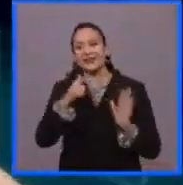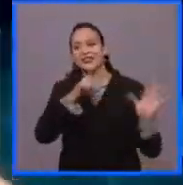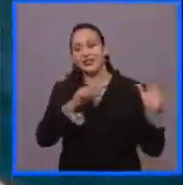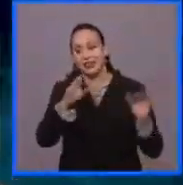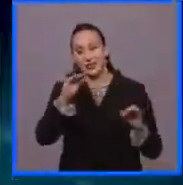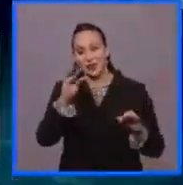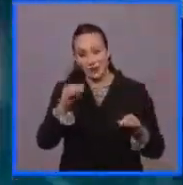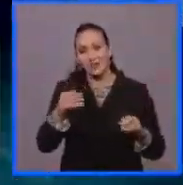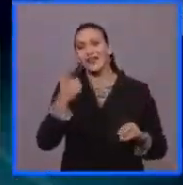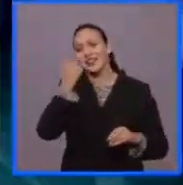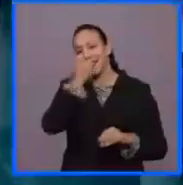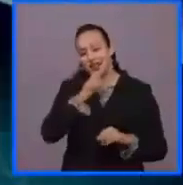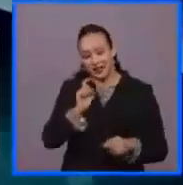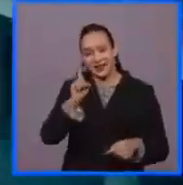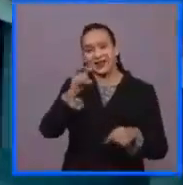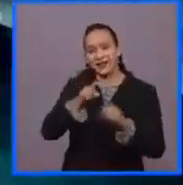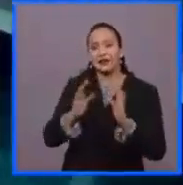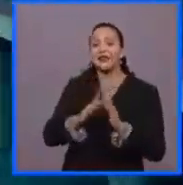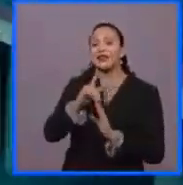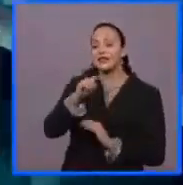107,790 aspirantes de los